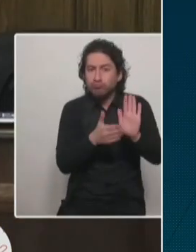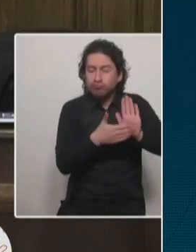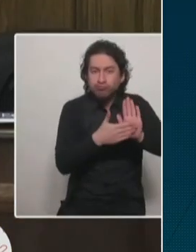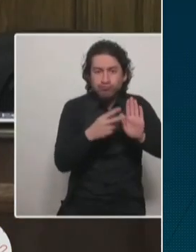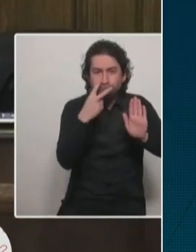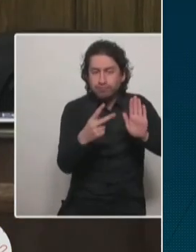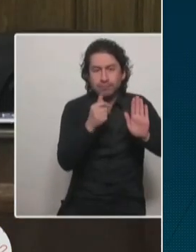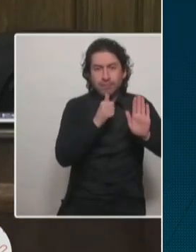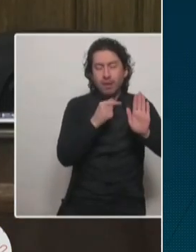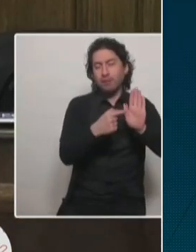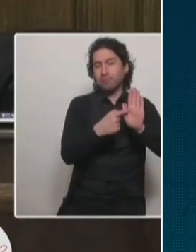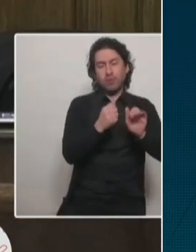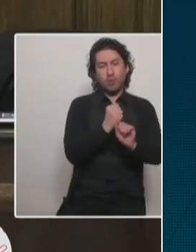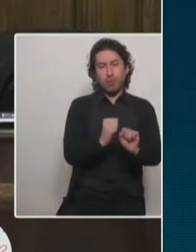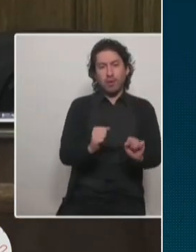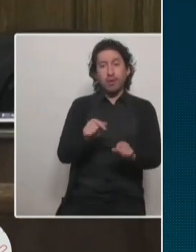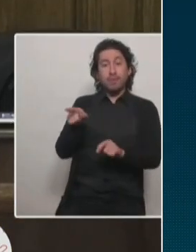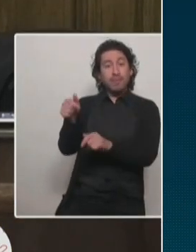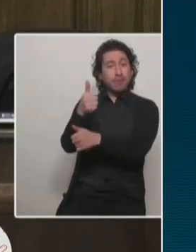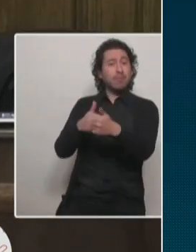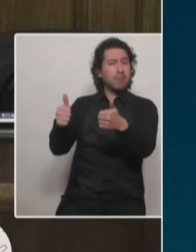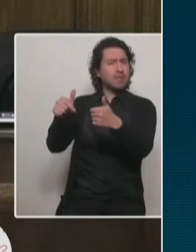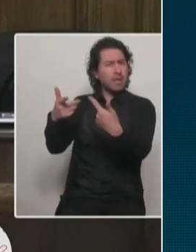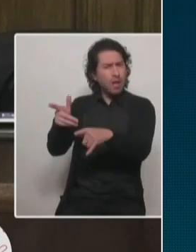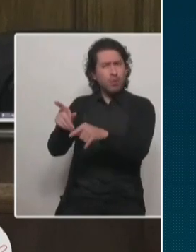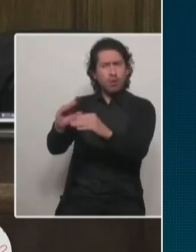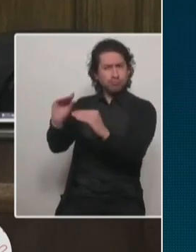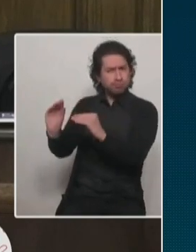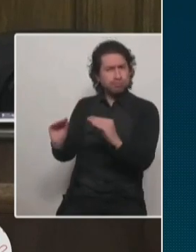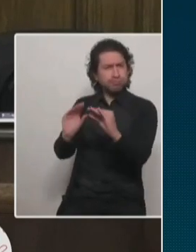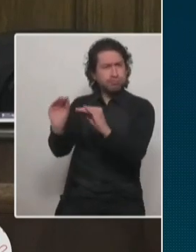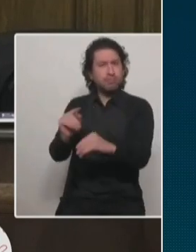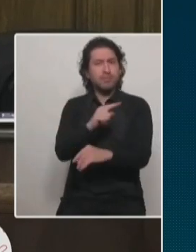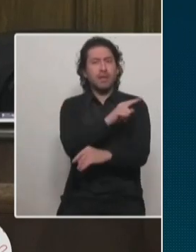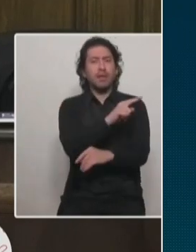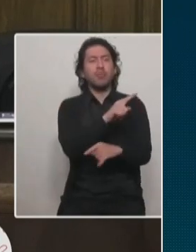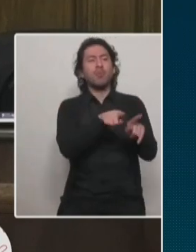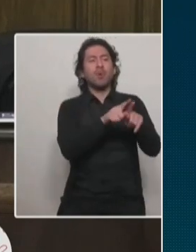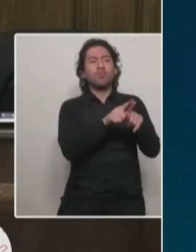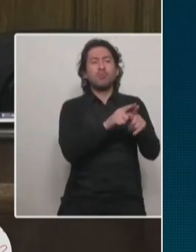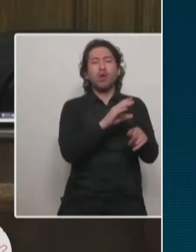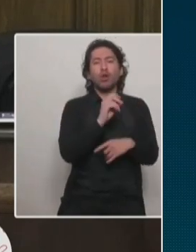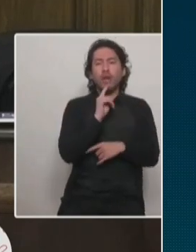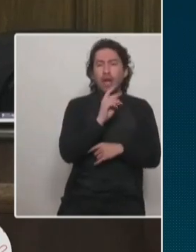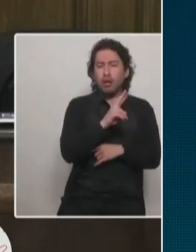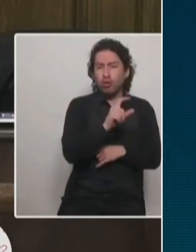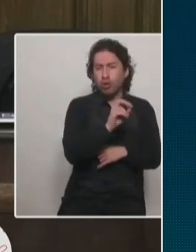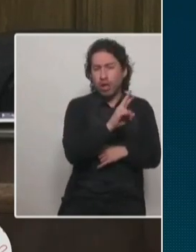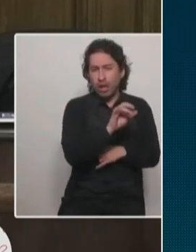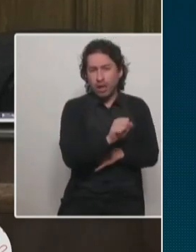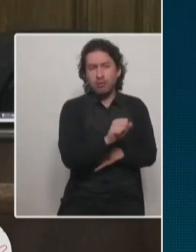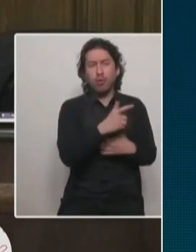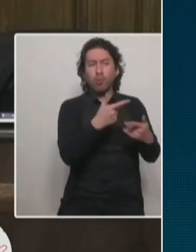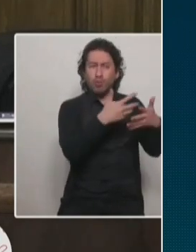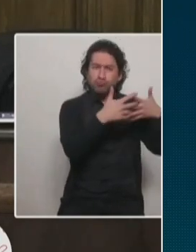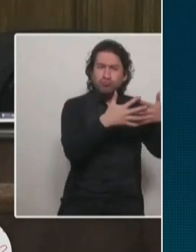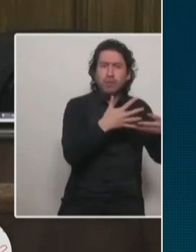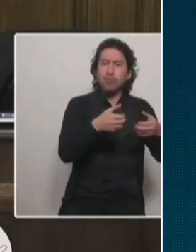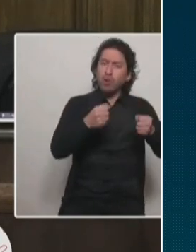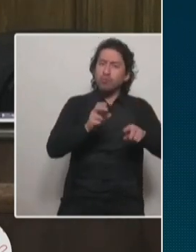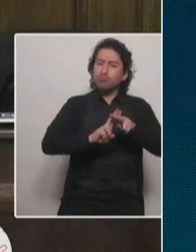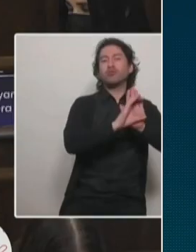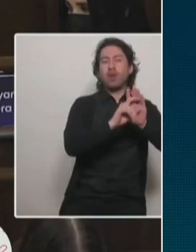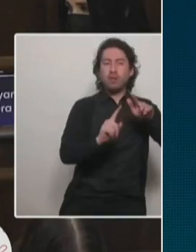nuestro país que había sido invisibilizado que había sido marginalizado y ahora se encuentran a través de la posibilidad de